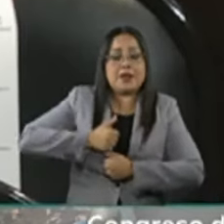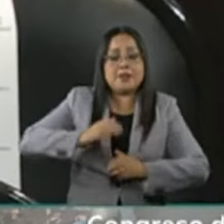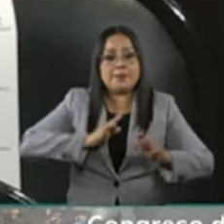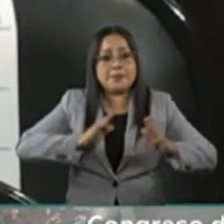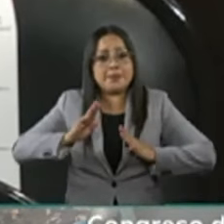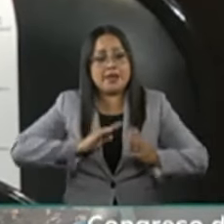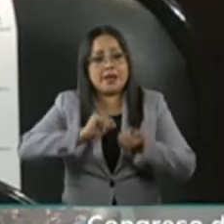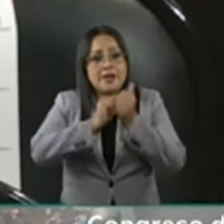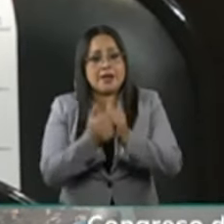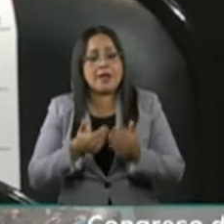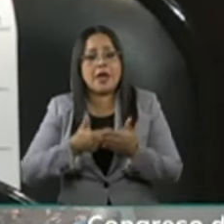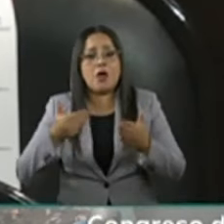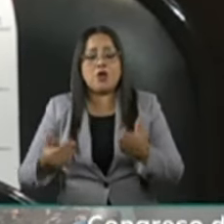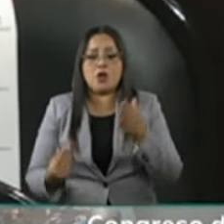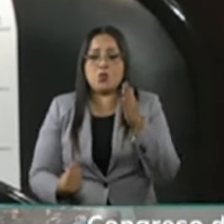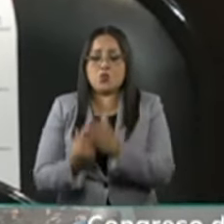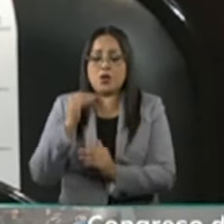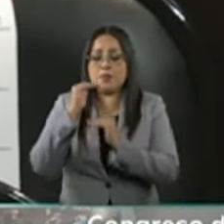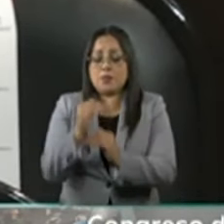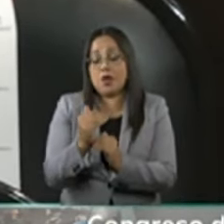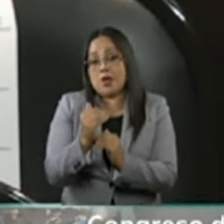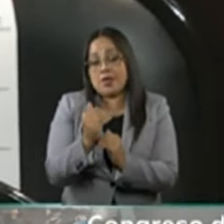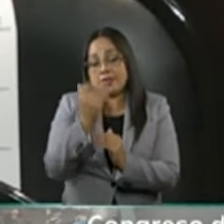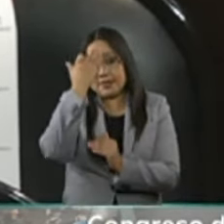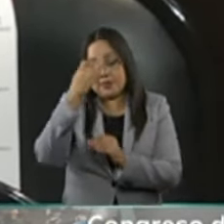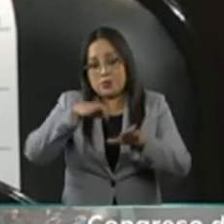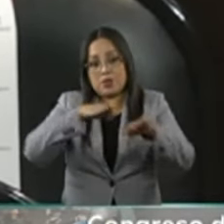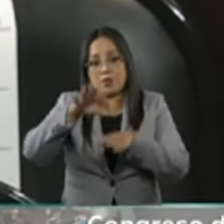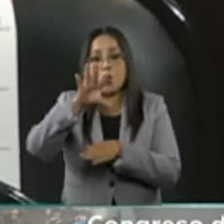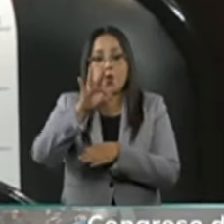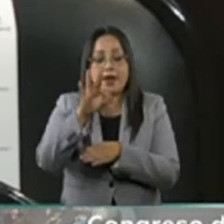reducción de la jornada laboral de 40 horas.